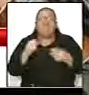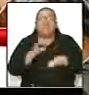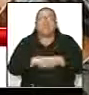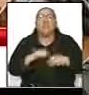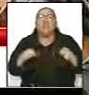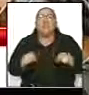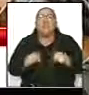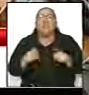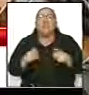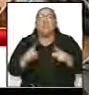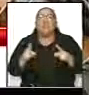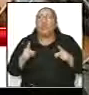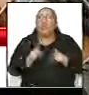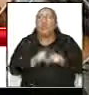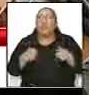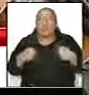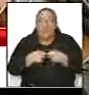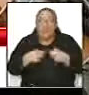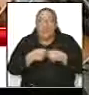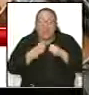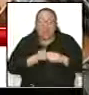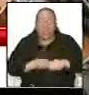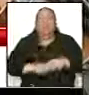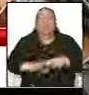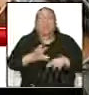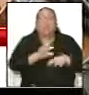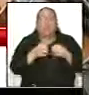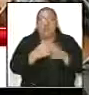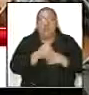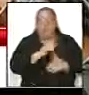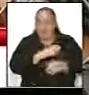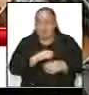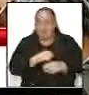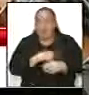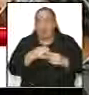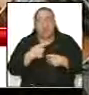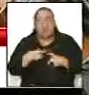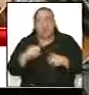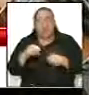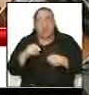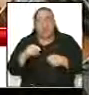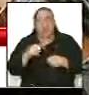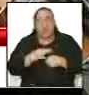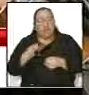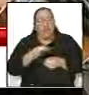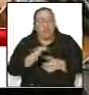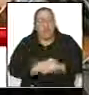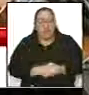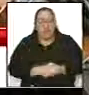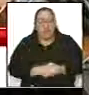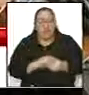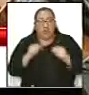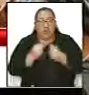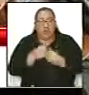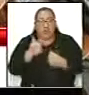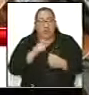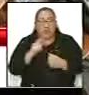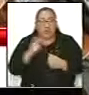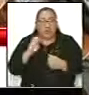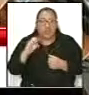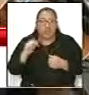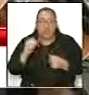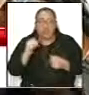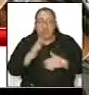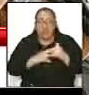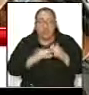óptica. Para tal fin, el Estado peruano entregó en concesión a la empresa Azteca, un grupo mexicano, la construcción y operación de la